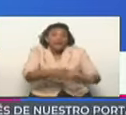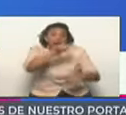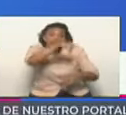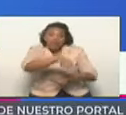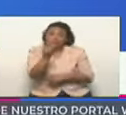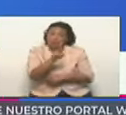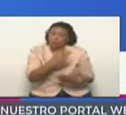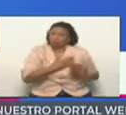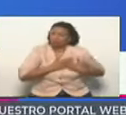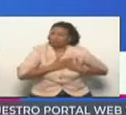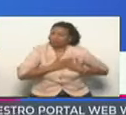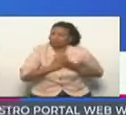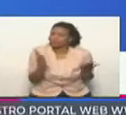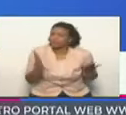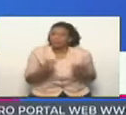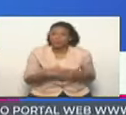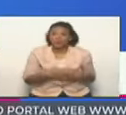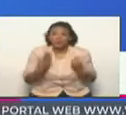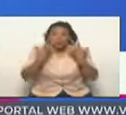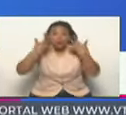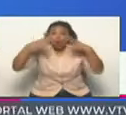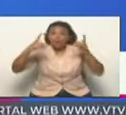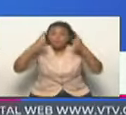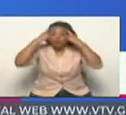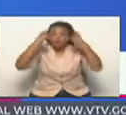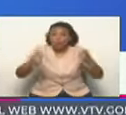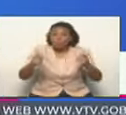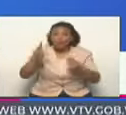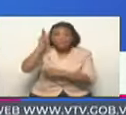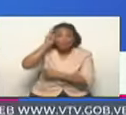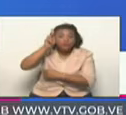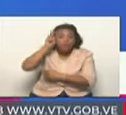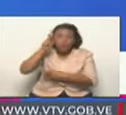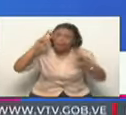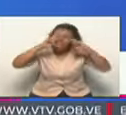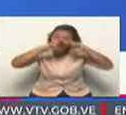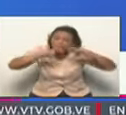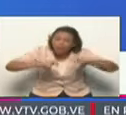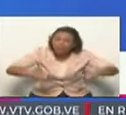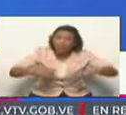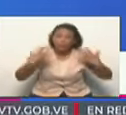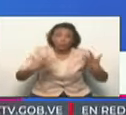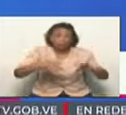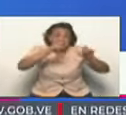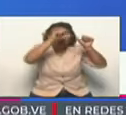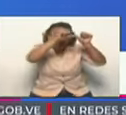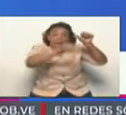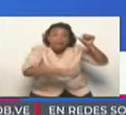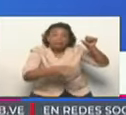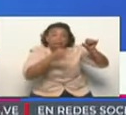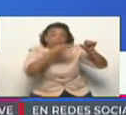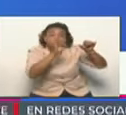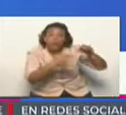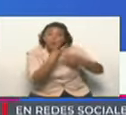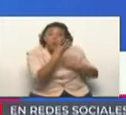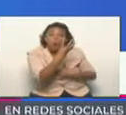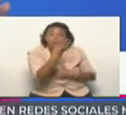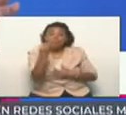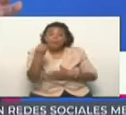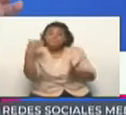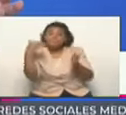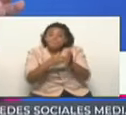Venezuela. No sé cuántos profesores, investigadores. Llevamos un registro de más de